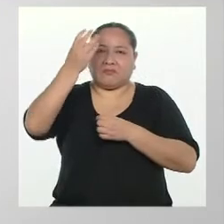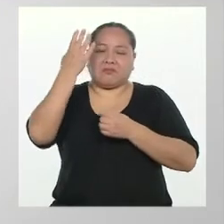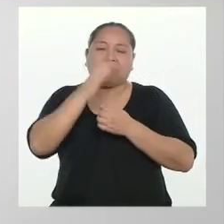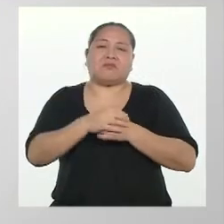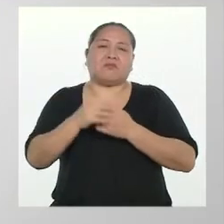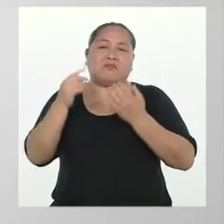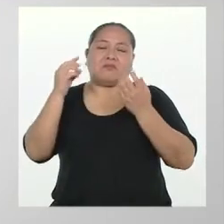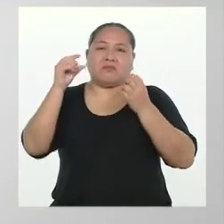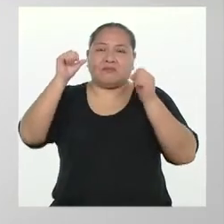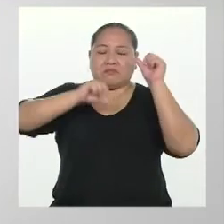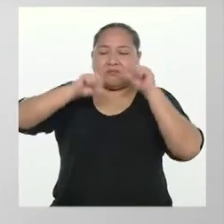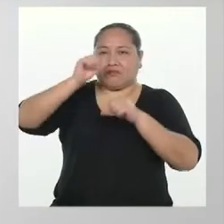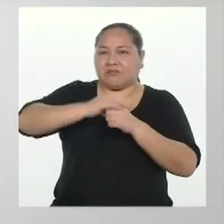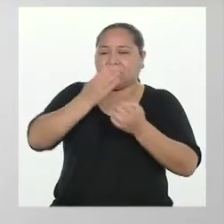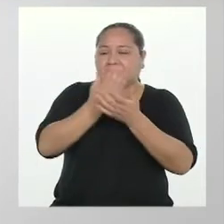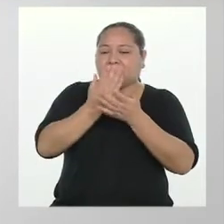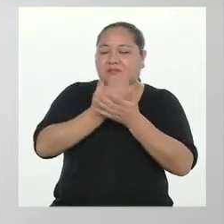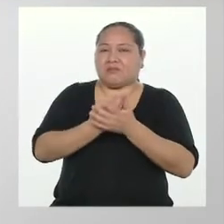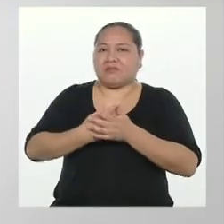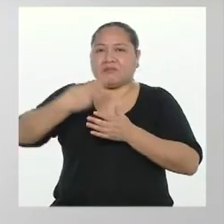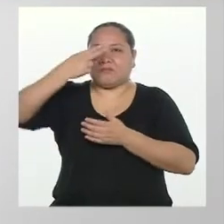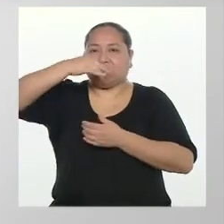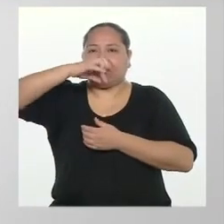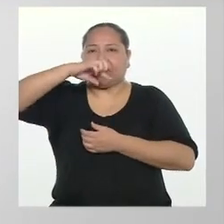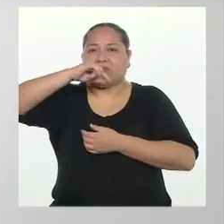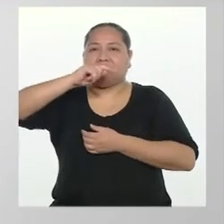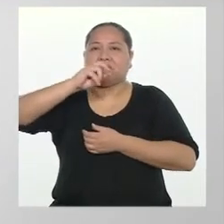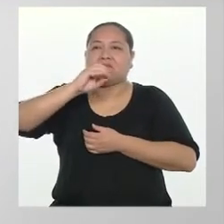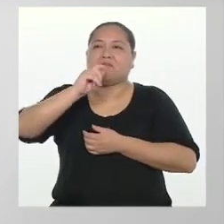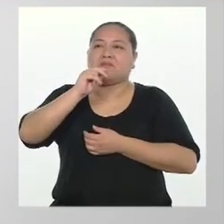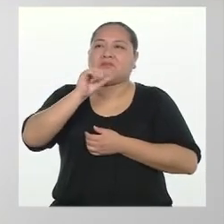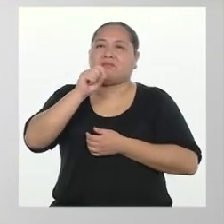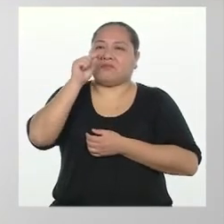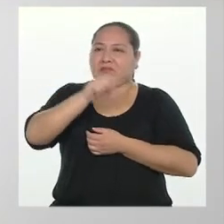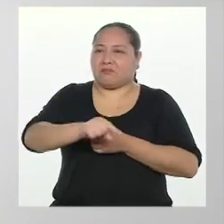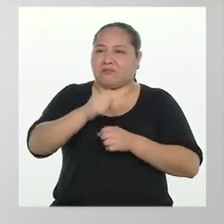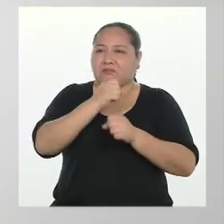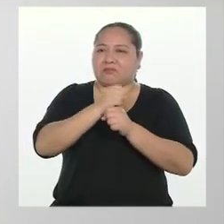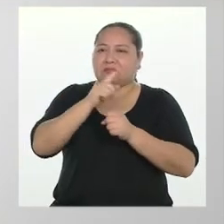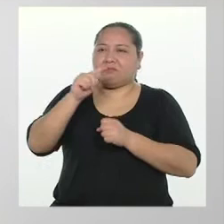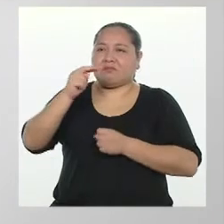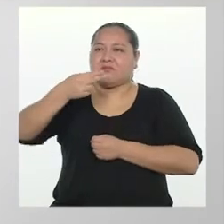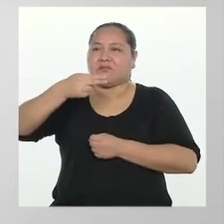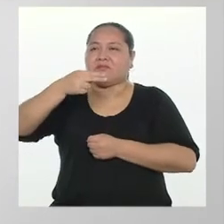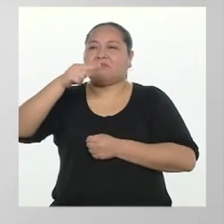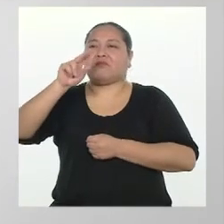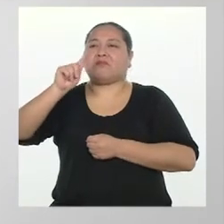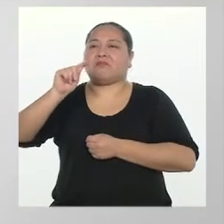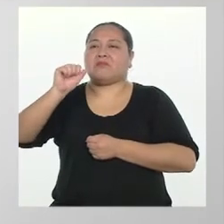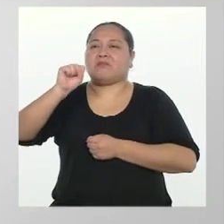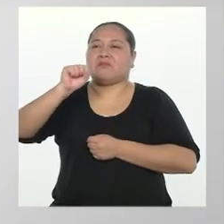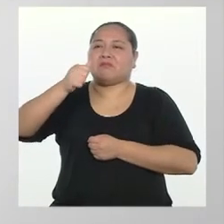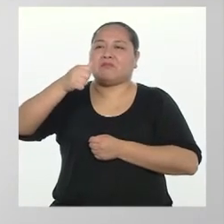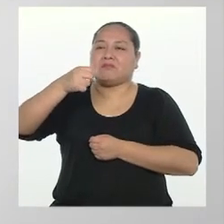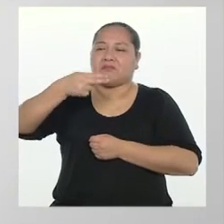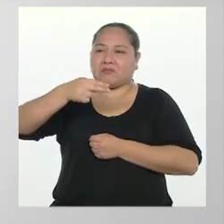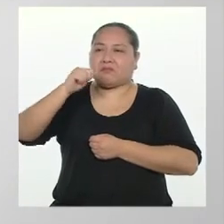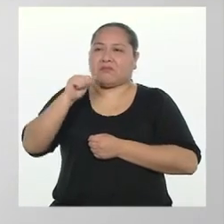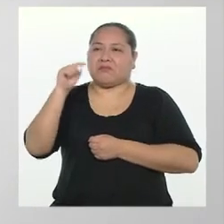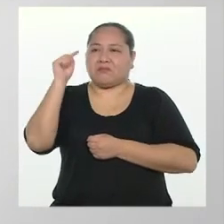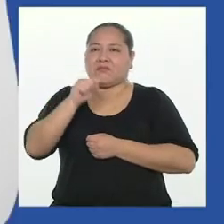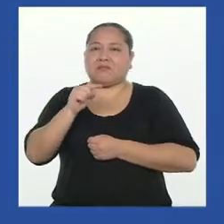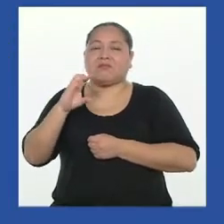nuestra hipótesis o respuesta, como el del trabajo realizado por Tasha Sturm de Cabrillo College